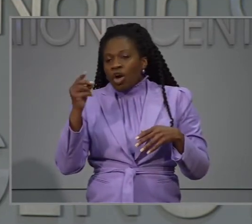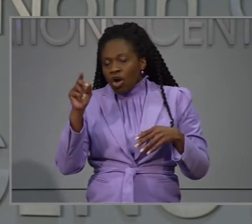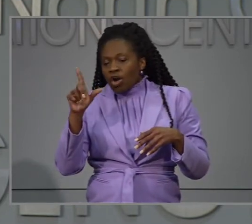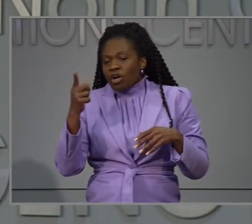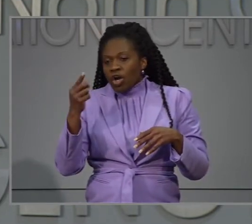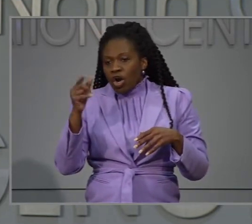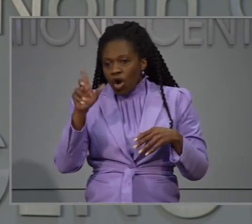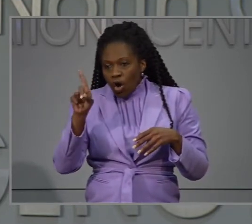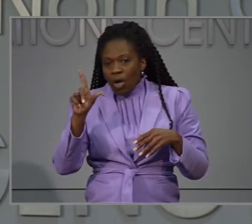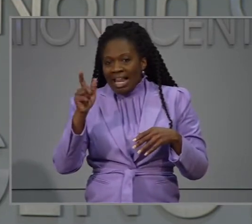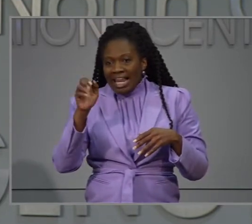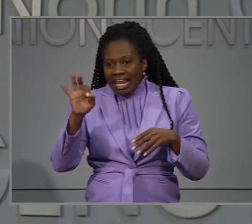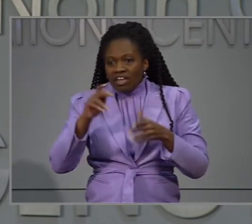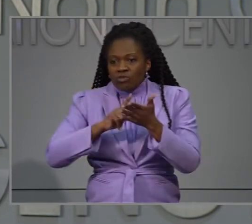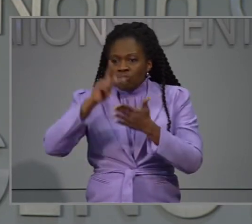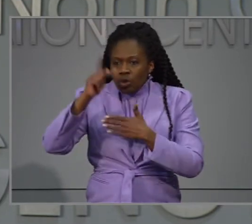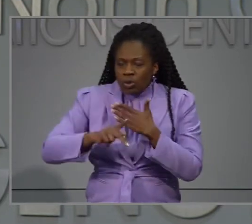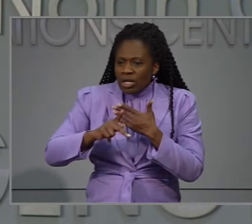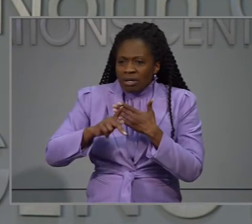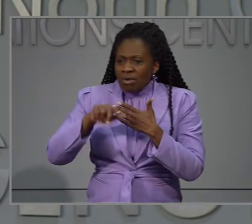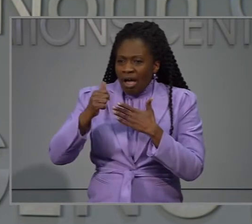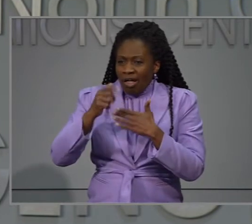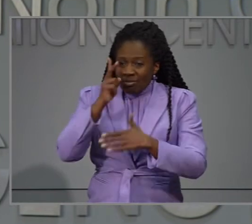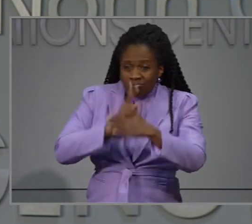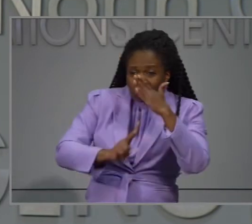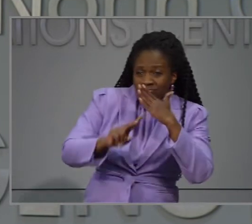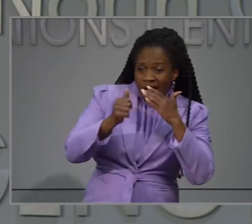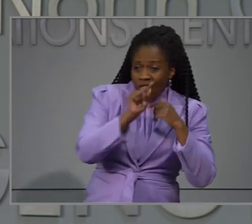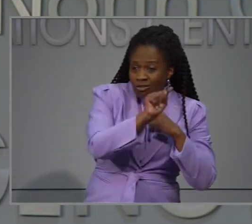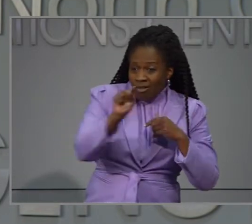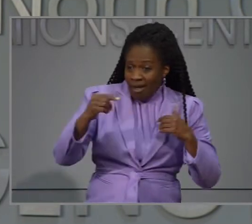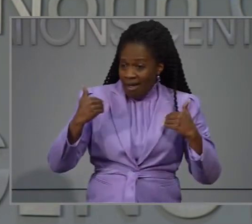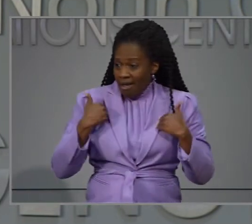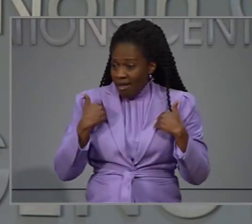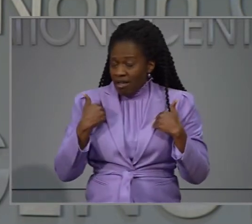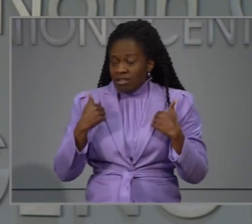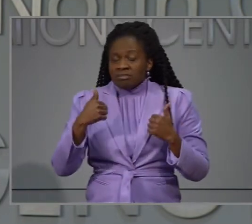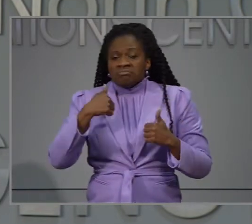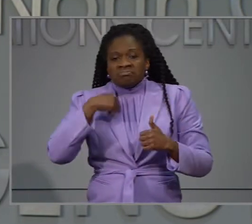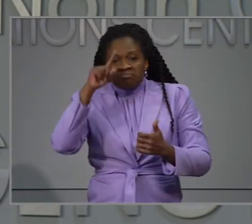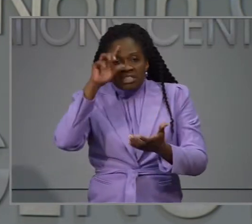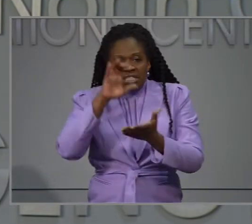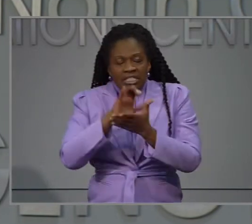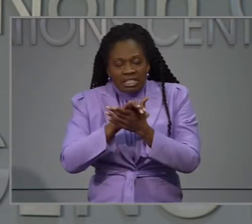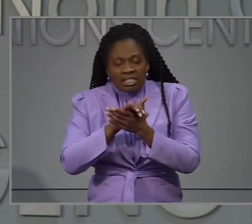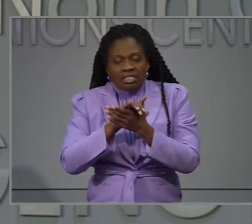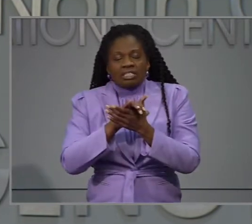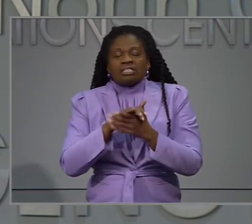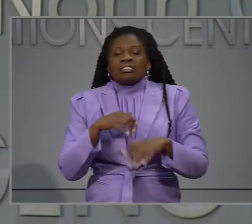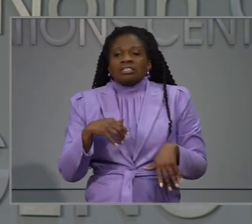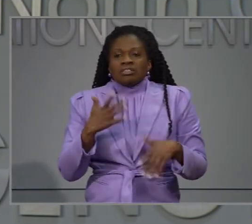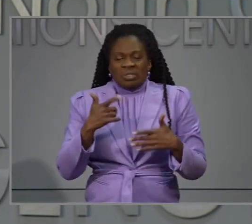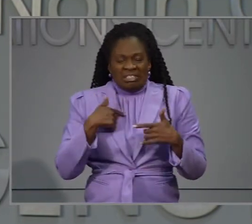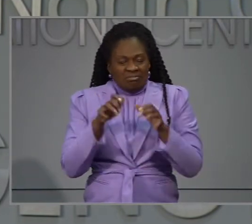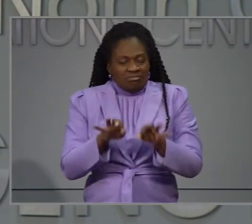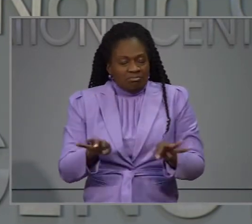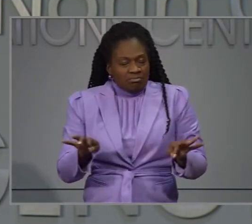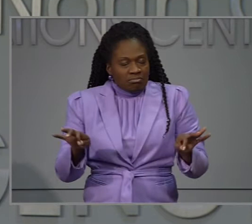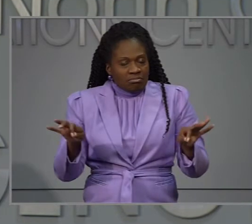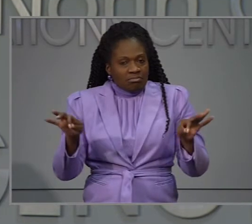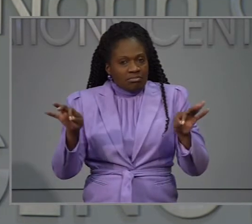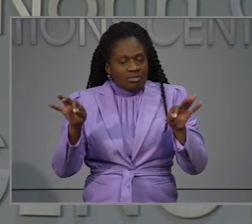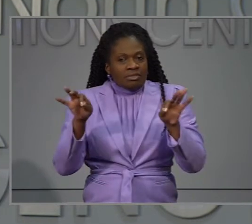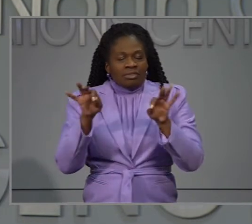pero quiero saber qué medidas específicas se van a tomar respuesta yo creo que nosotros vamos